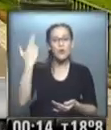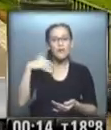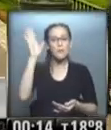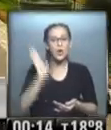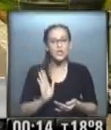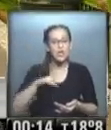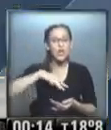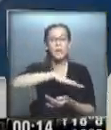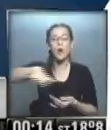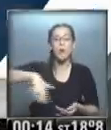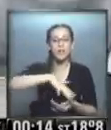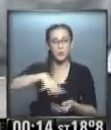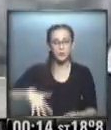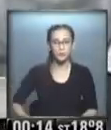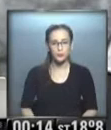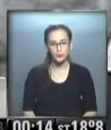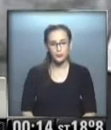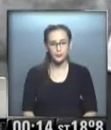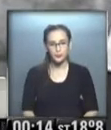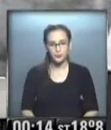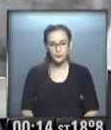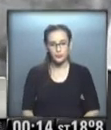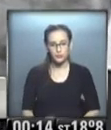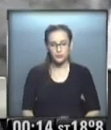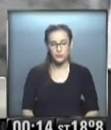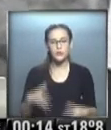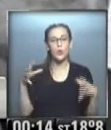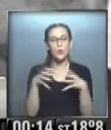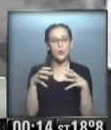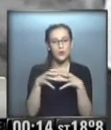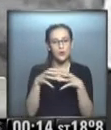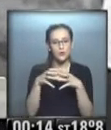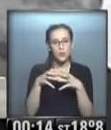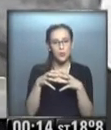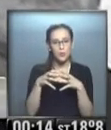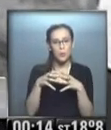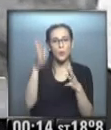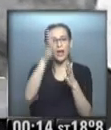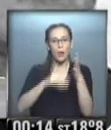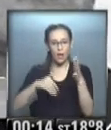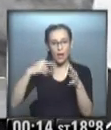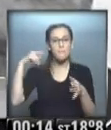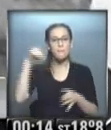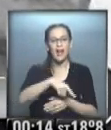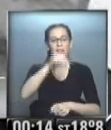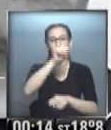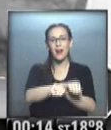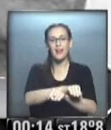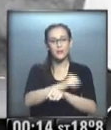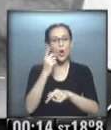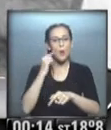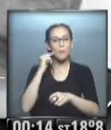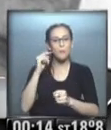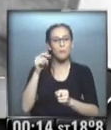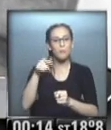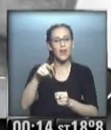la población urbana. La Cámara de Apelaciones de Bahía Blanca ordenó la captura internacional del ex capellán del Quinto Cuerpo de Ejército,